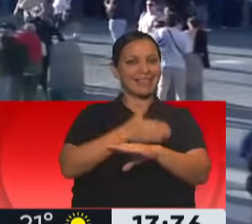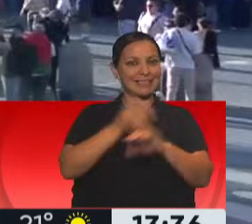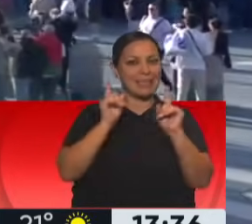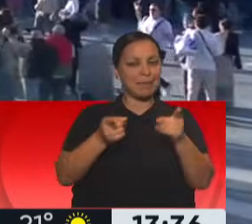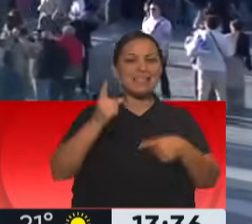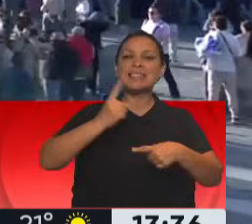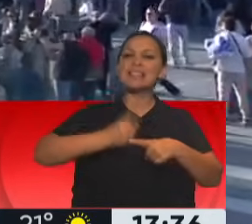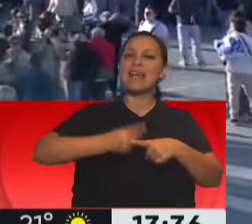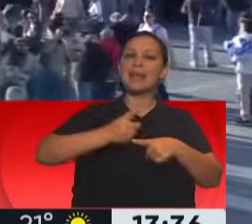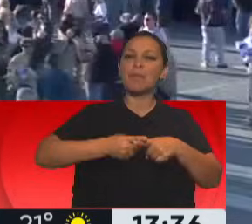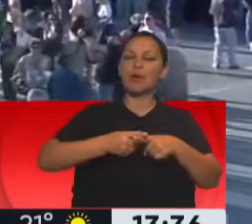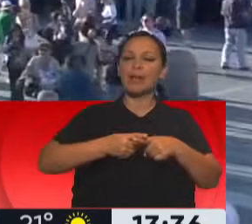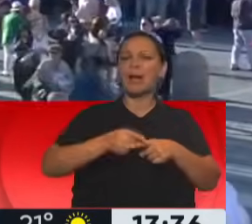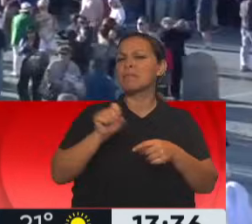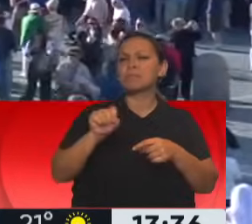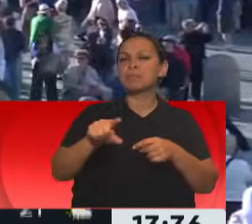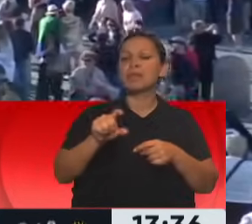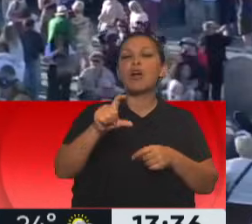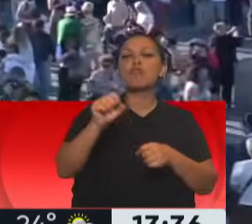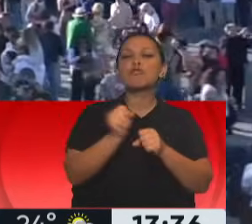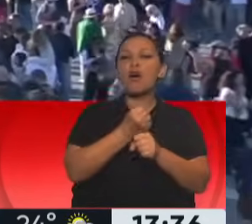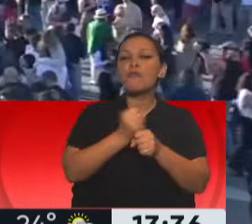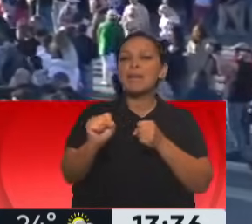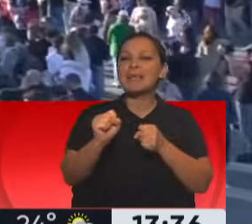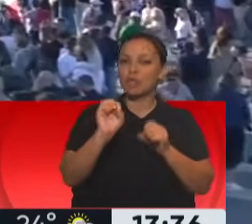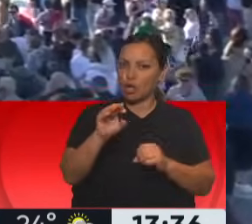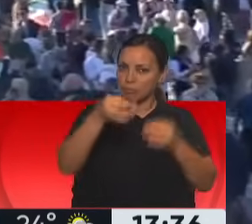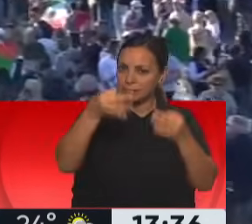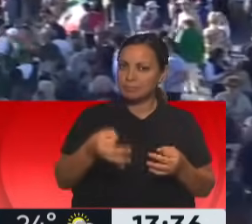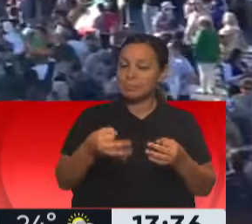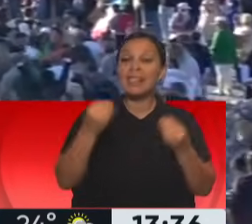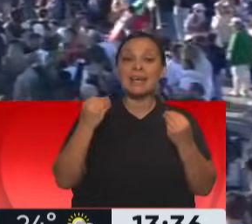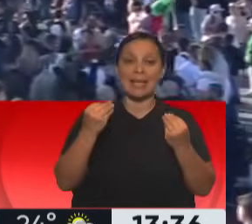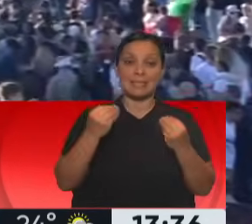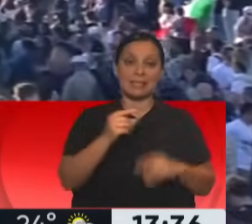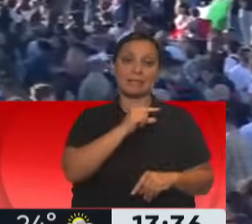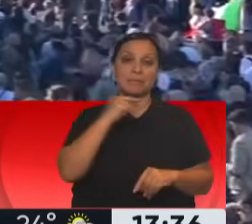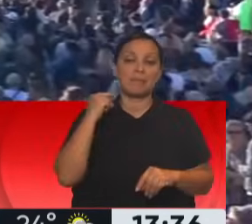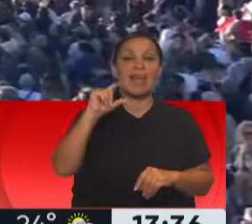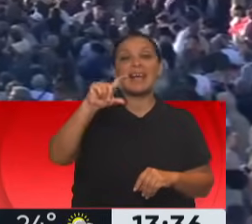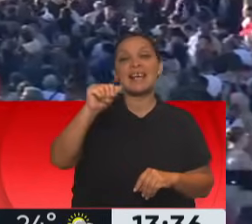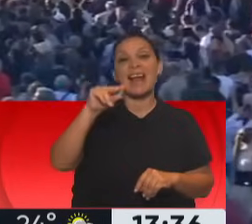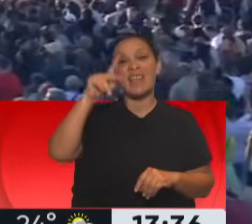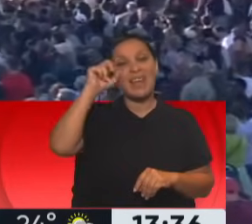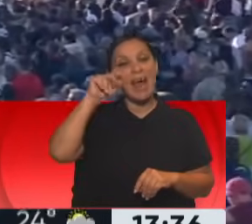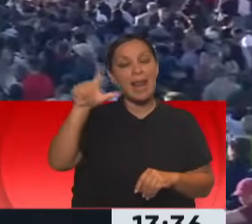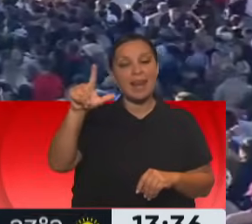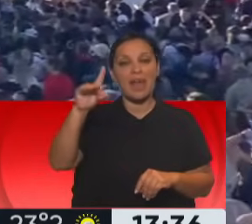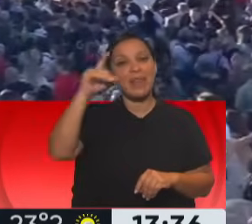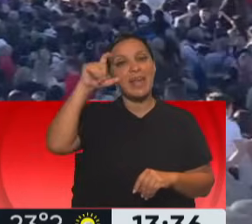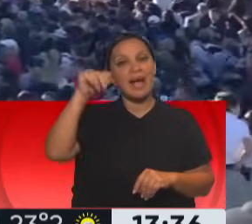llama ceremonia de confirmación-aceptación, que es cuando el cardenal decano, es decir, el cardenal de mayor